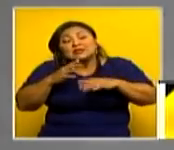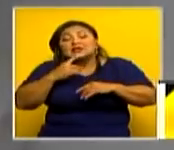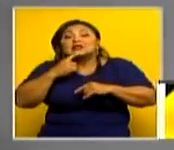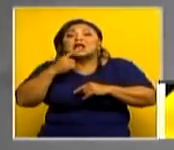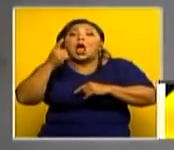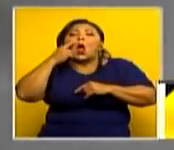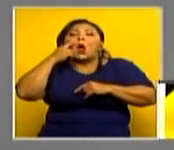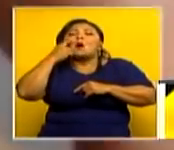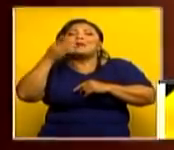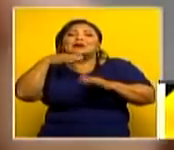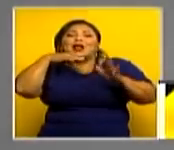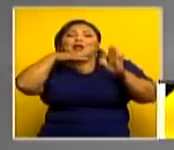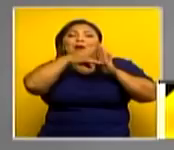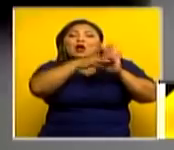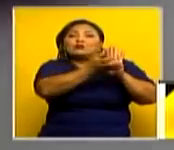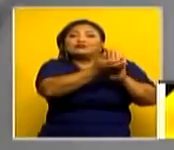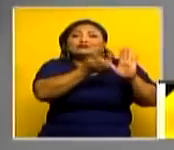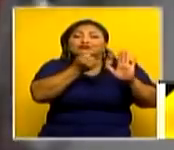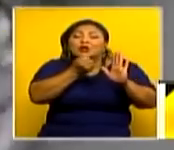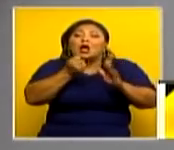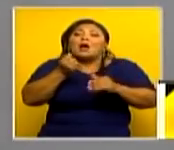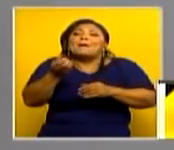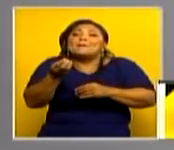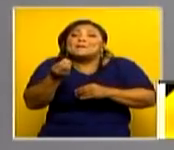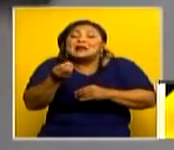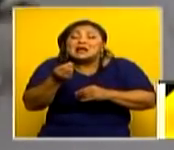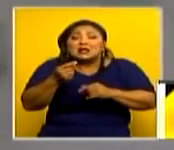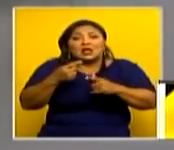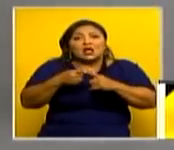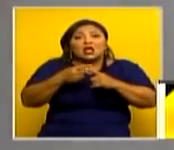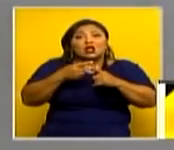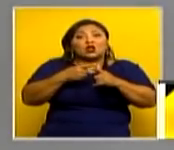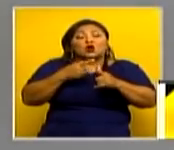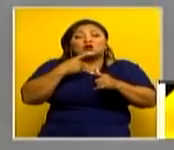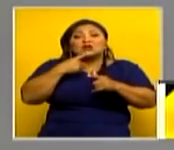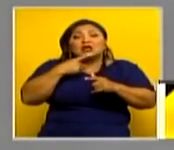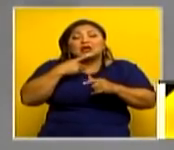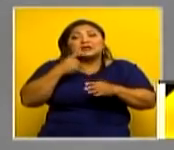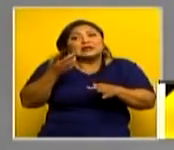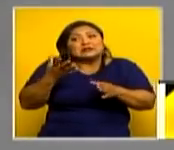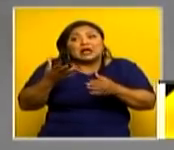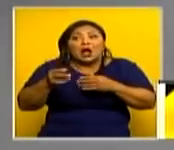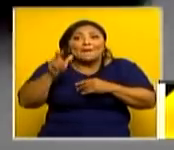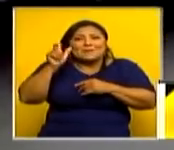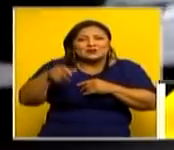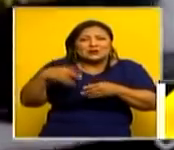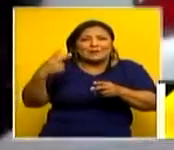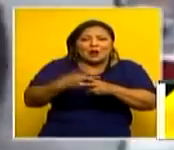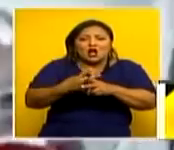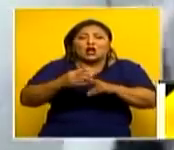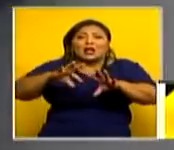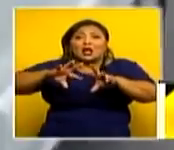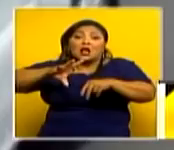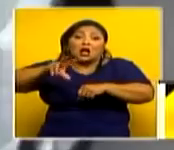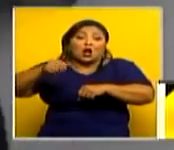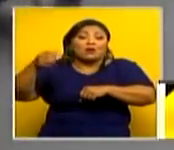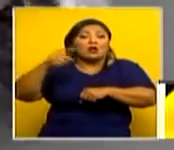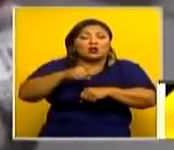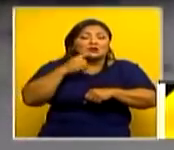banco retirando dinero. Y por asaltarle, entonces, como el señor al parecer no se